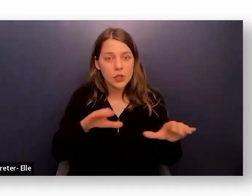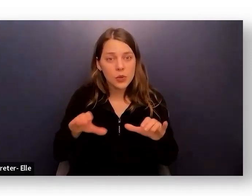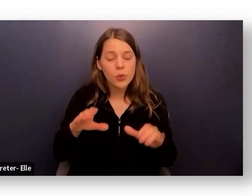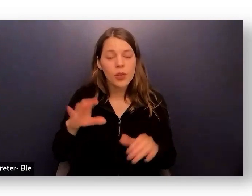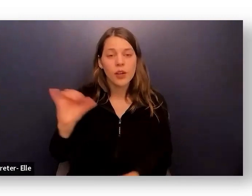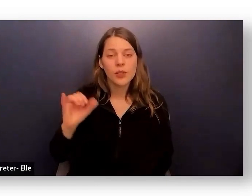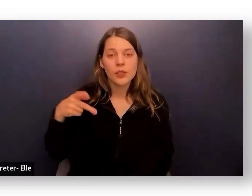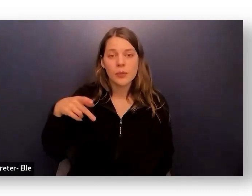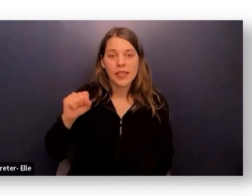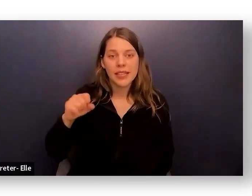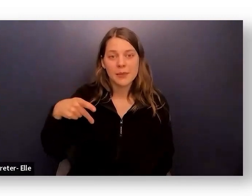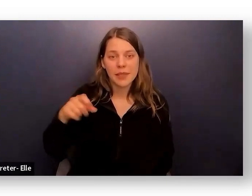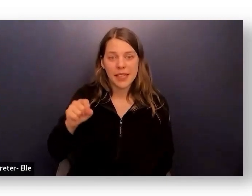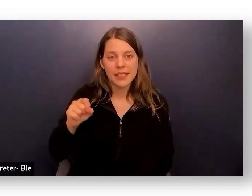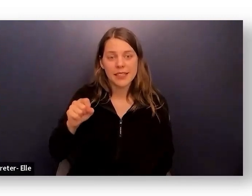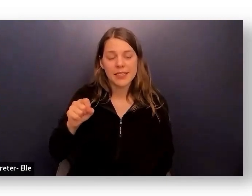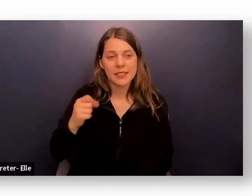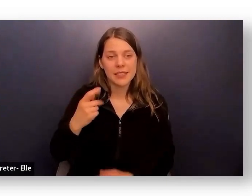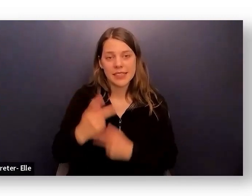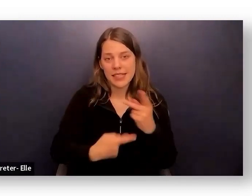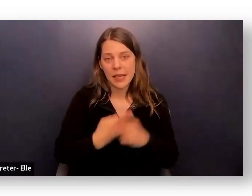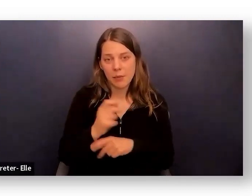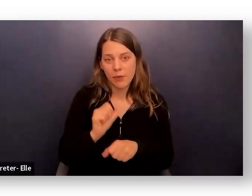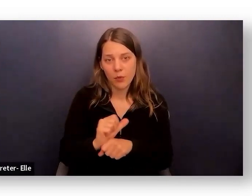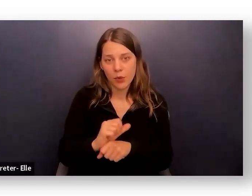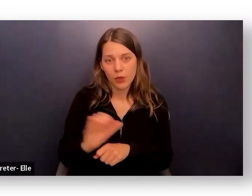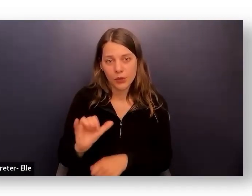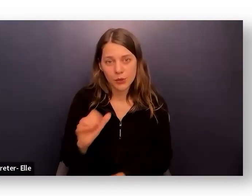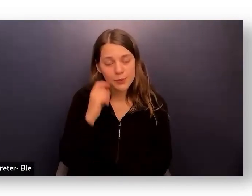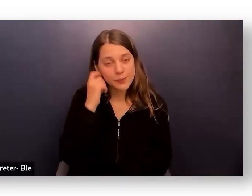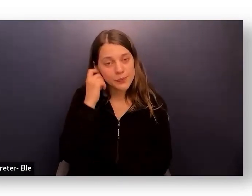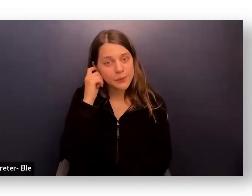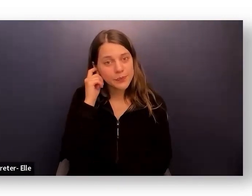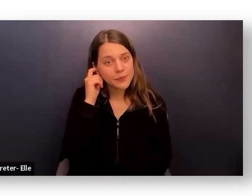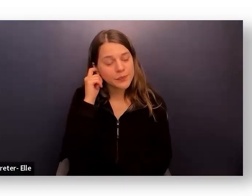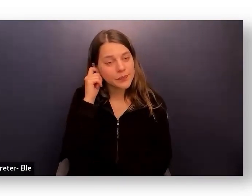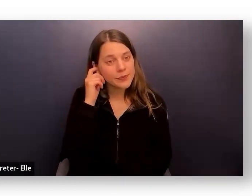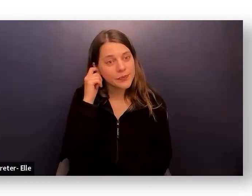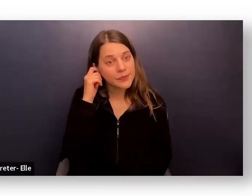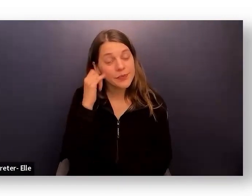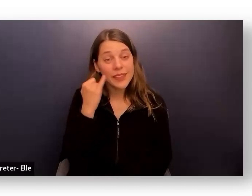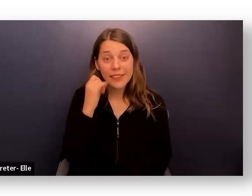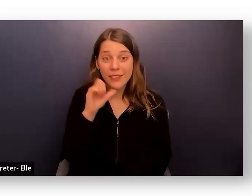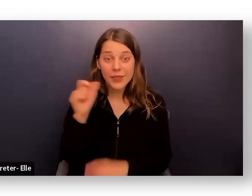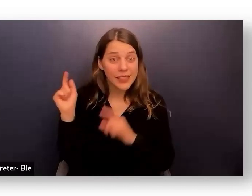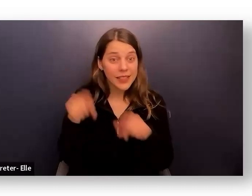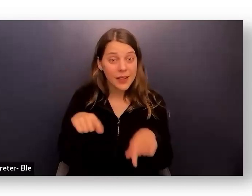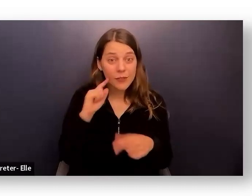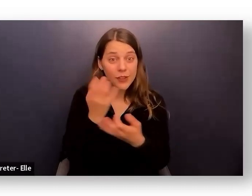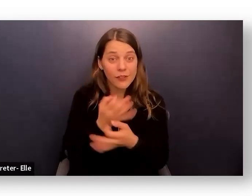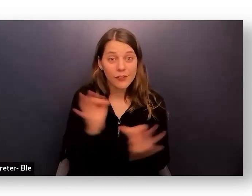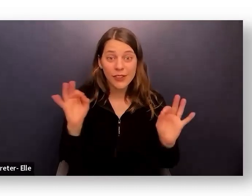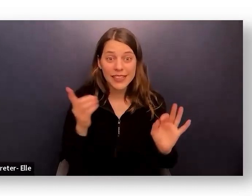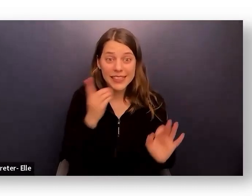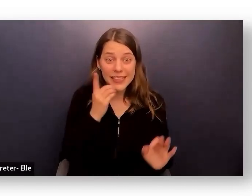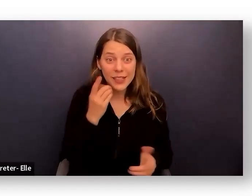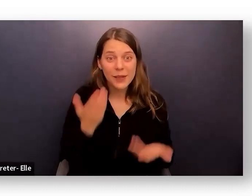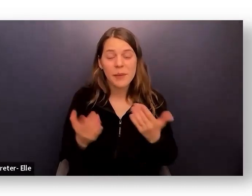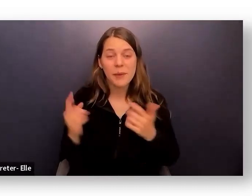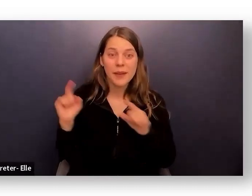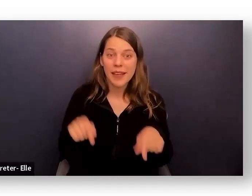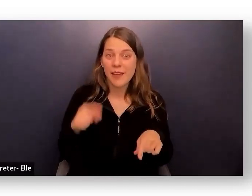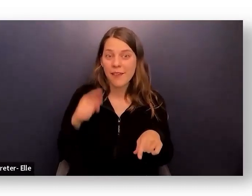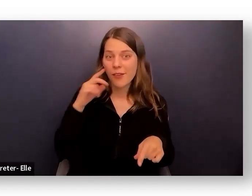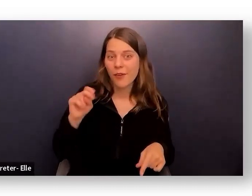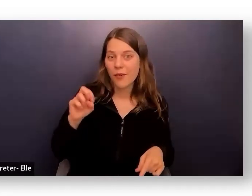como lo puede ser ustedes y la comunidad, y la interrupción de energía por seguridad pública, PSPS, por si